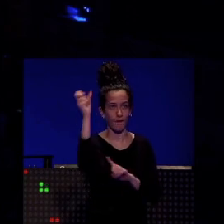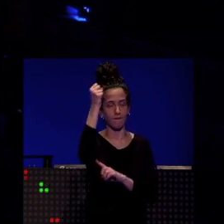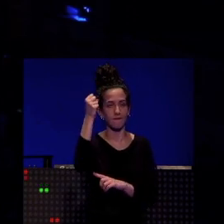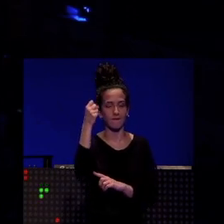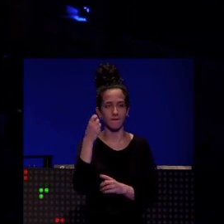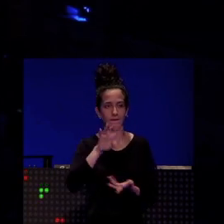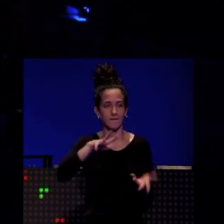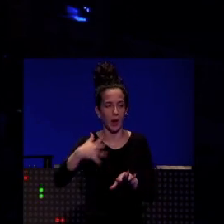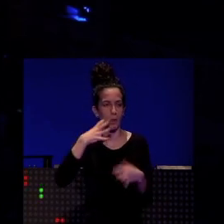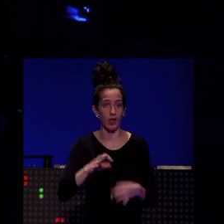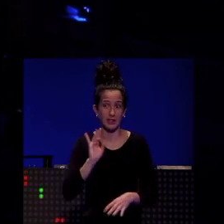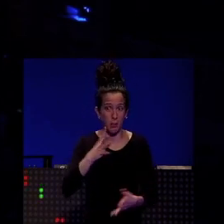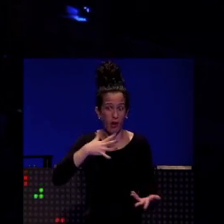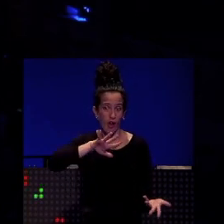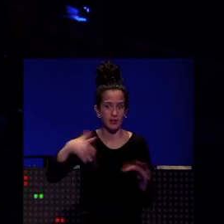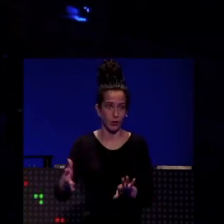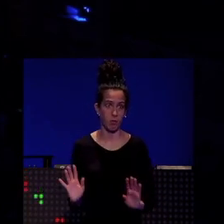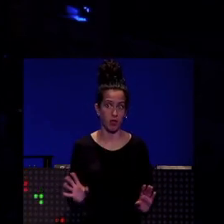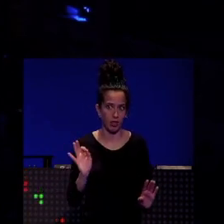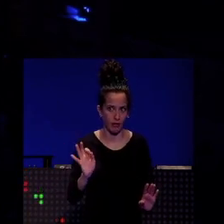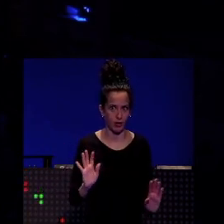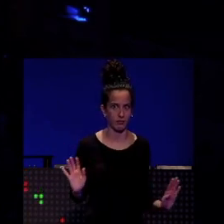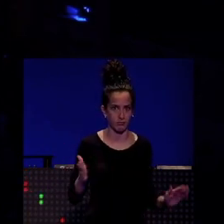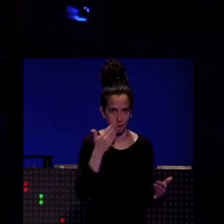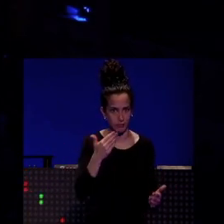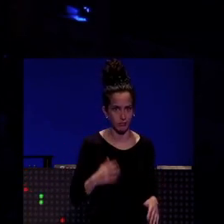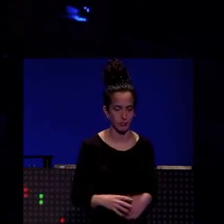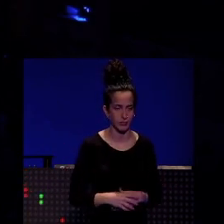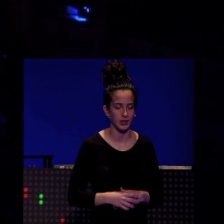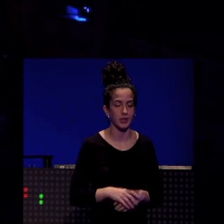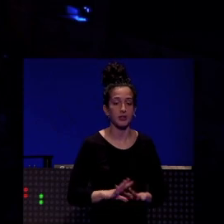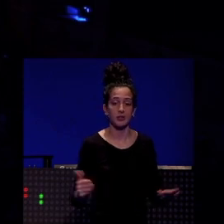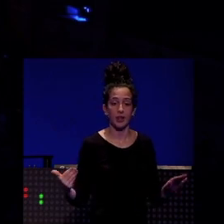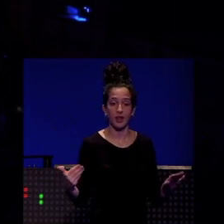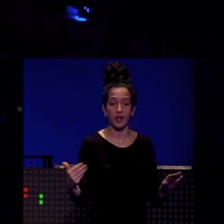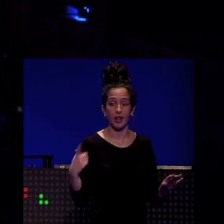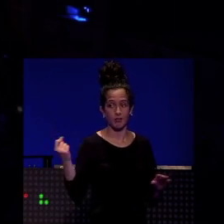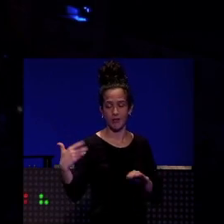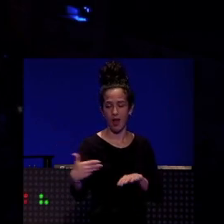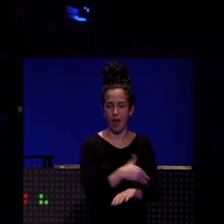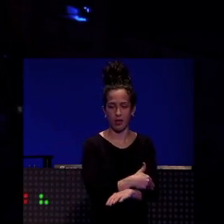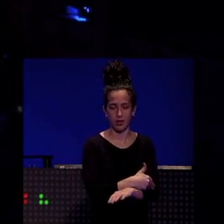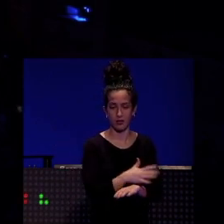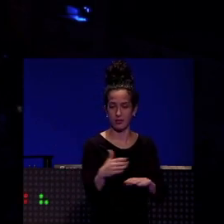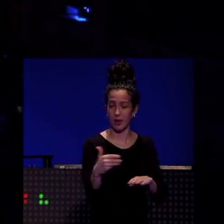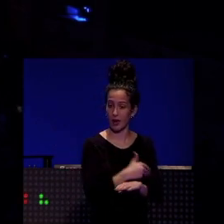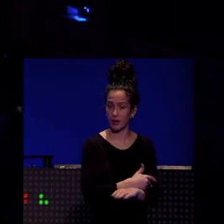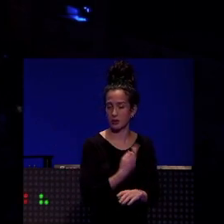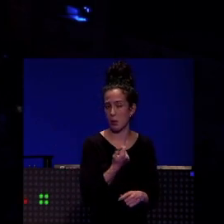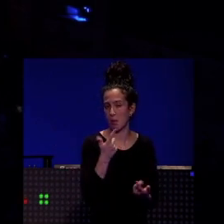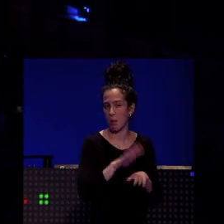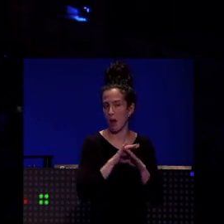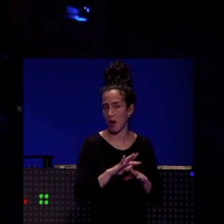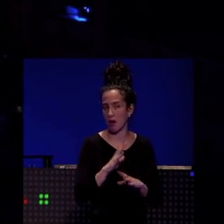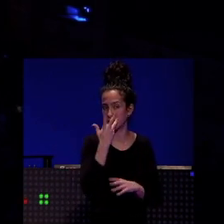así pero es que se cumplen de verdad que se cumplen yo antes de irme un poco para que me